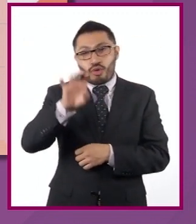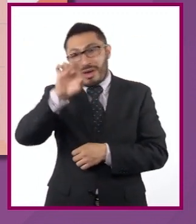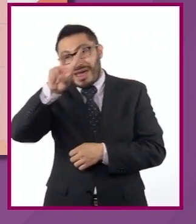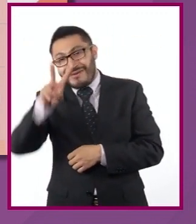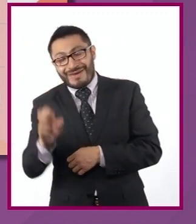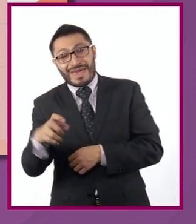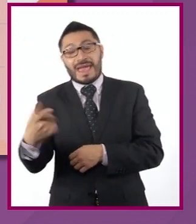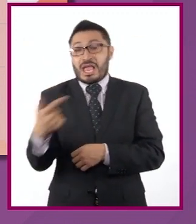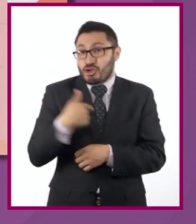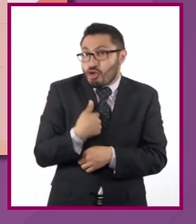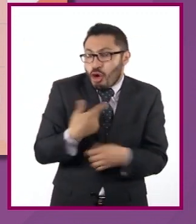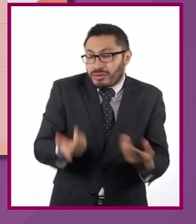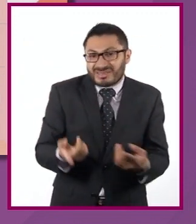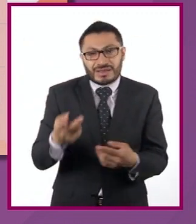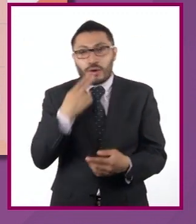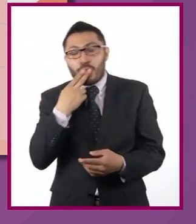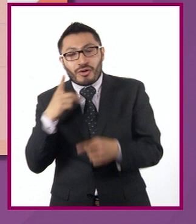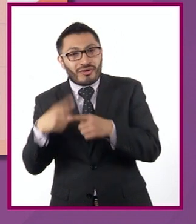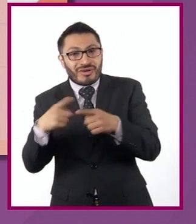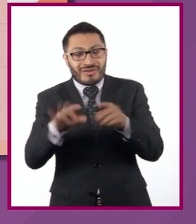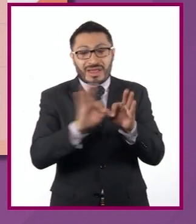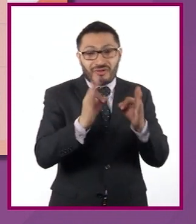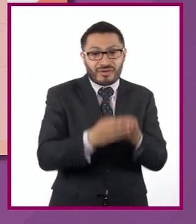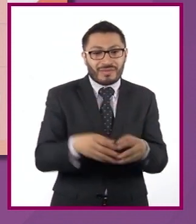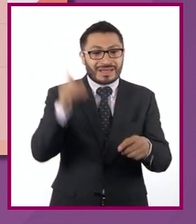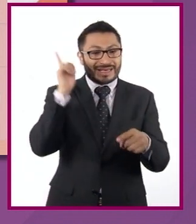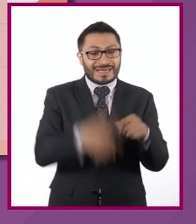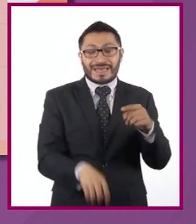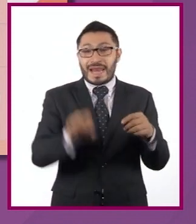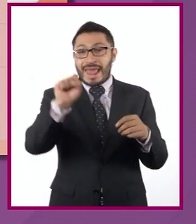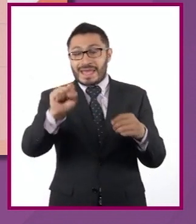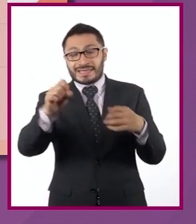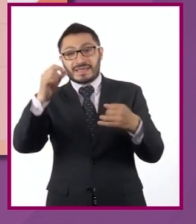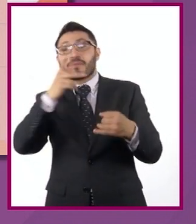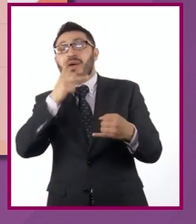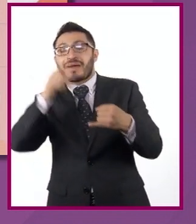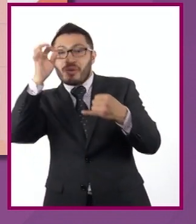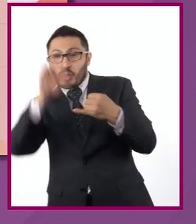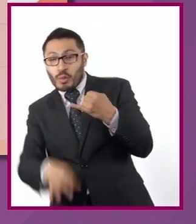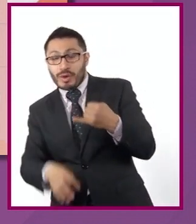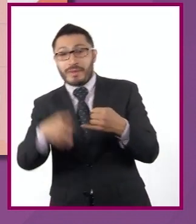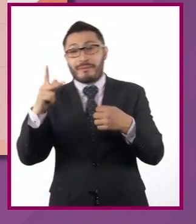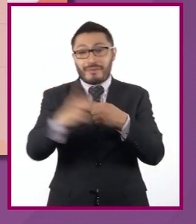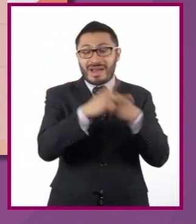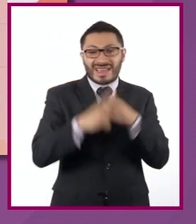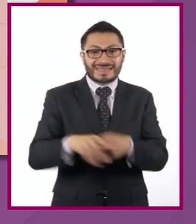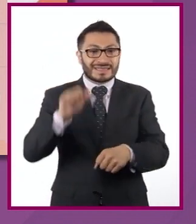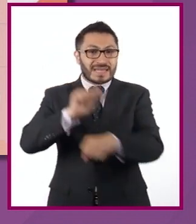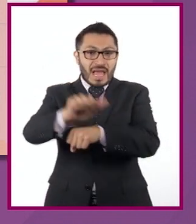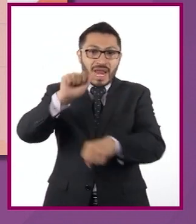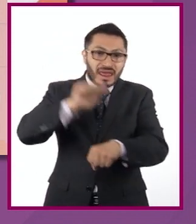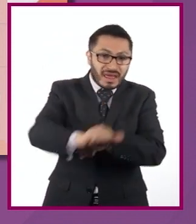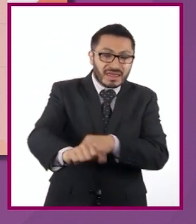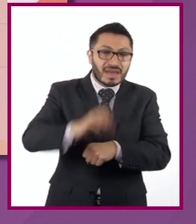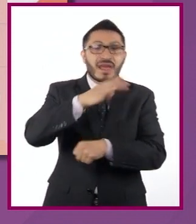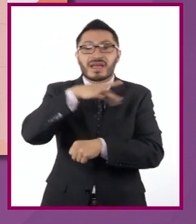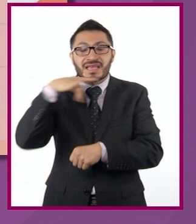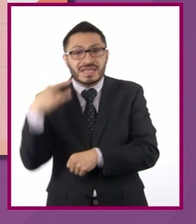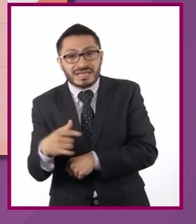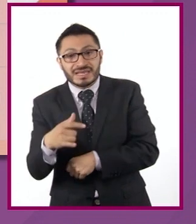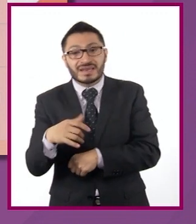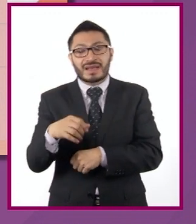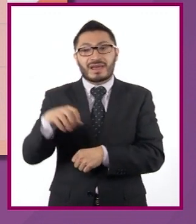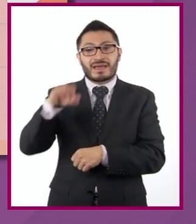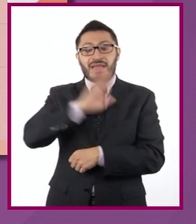yo. Usos. Pérdida de S en el final de palabra. Países: Argentina, Chile, sur